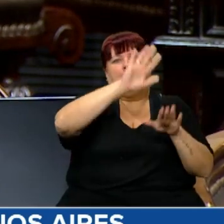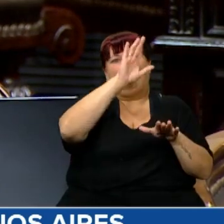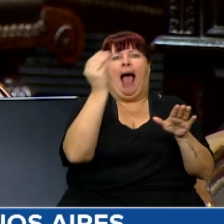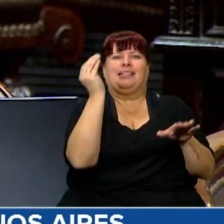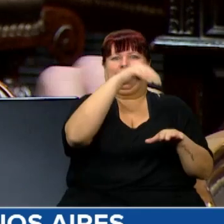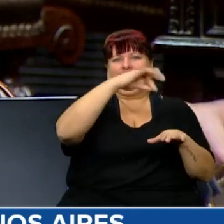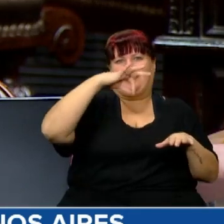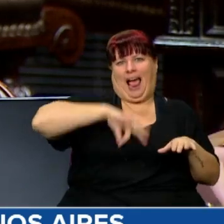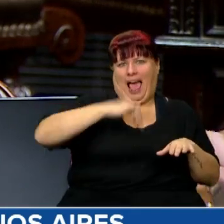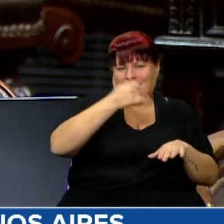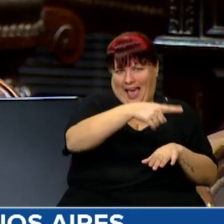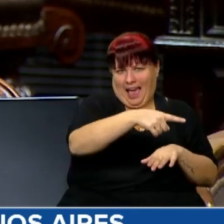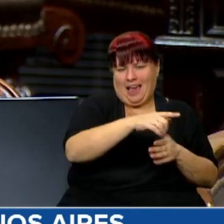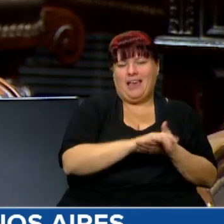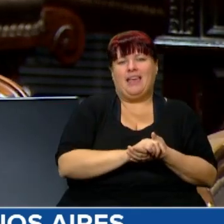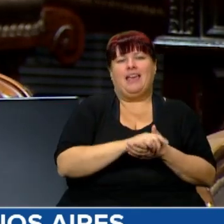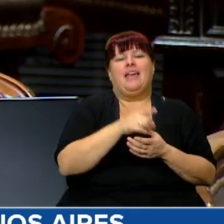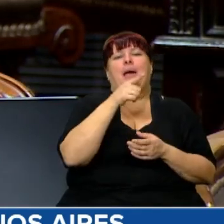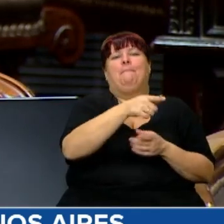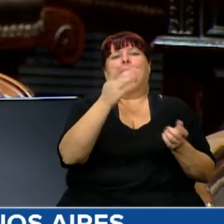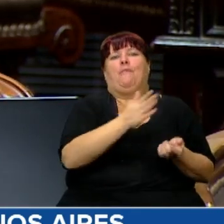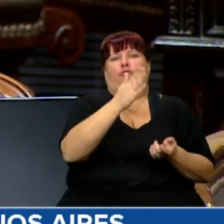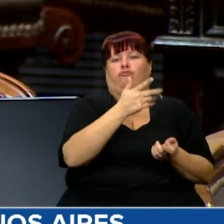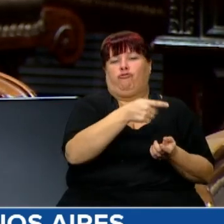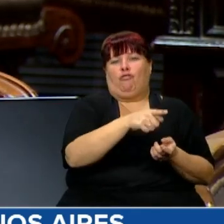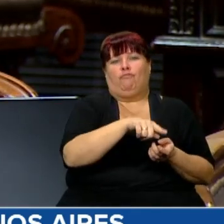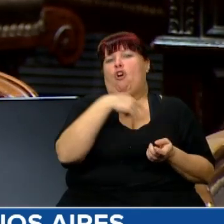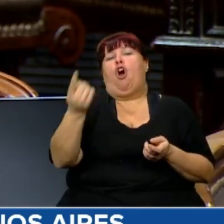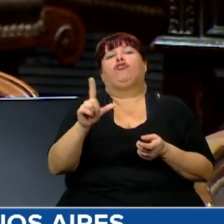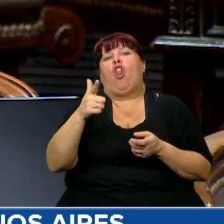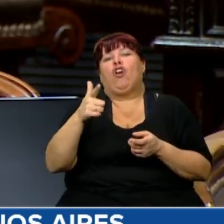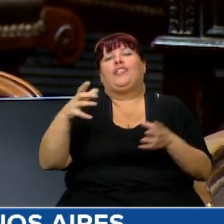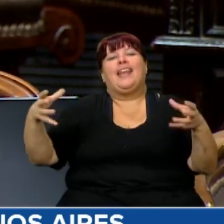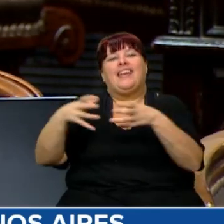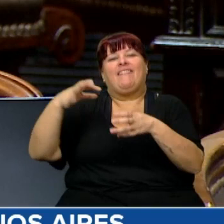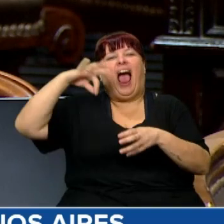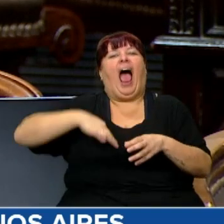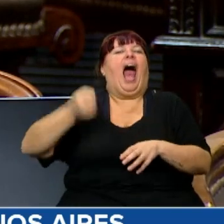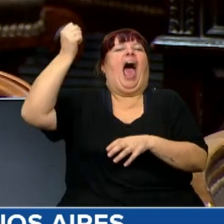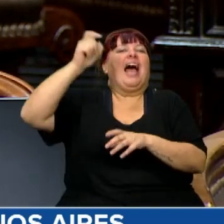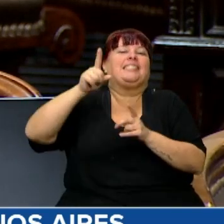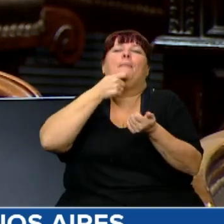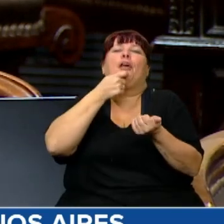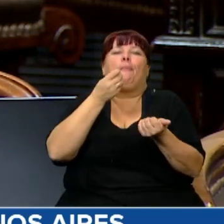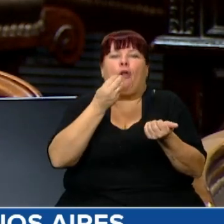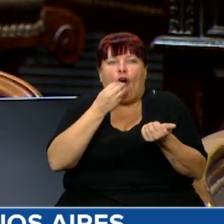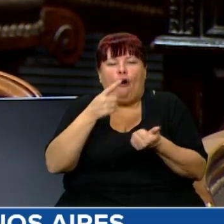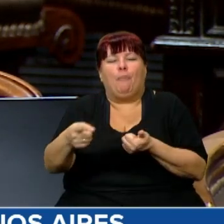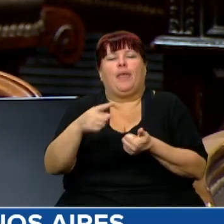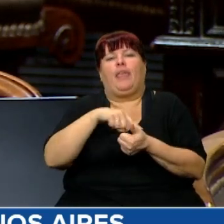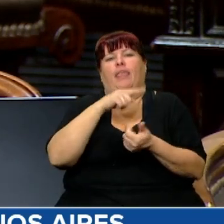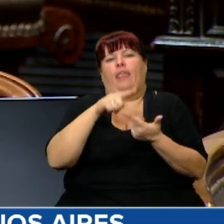valor agregado que dan a su producción, cuando no la tienen sectores como los